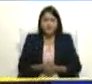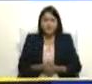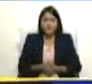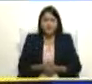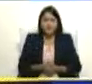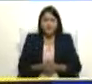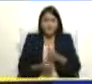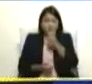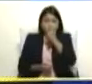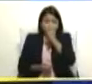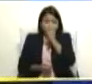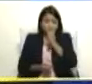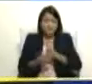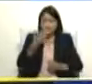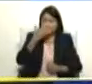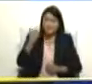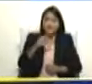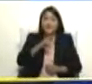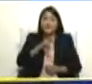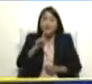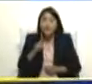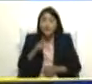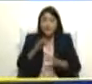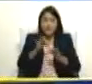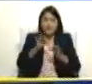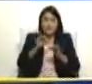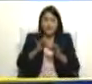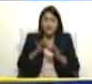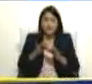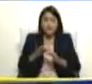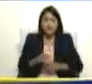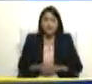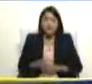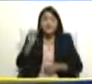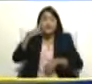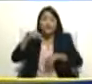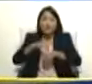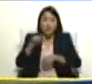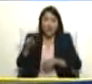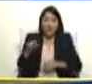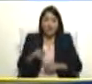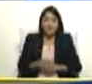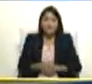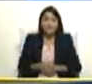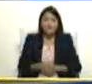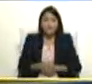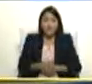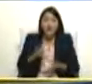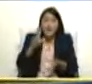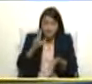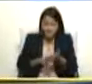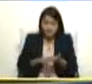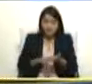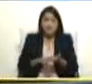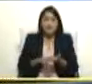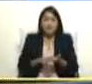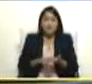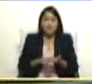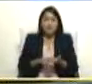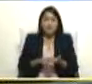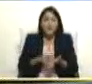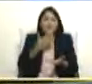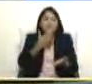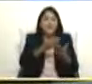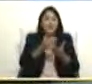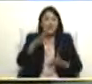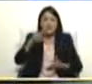El pasado 21 de septiembre del presente año, el Poder Legislativo, Asamblea Nacional, aprobó por unanimidad